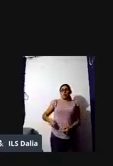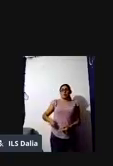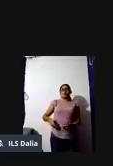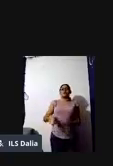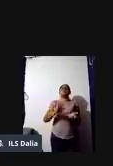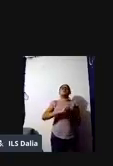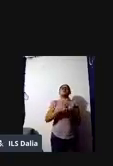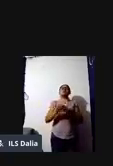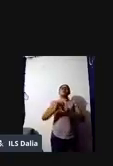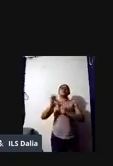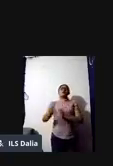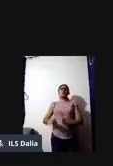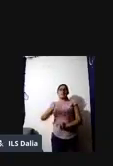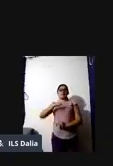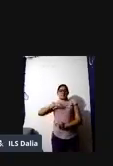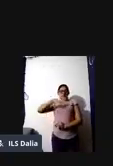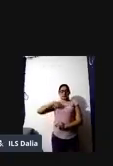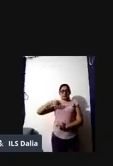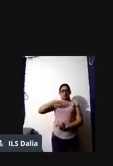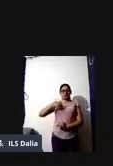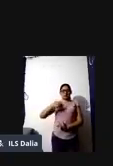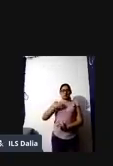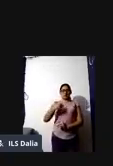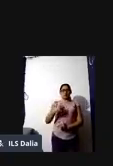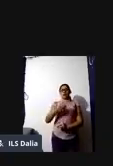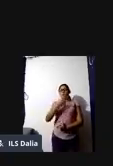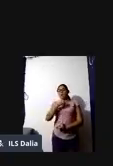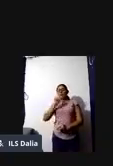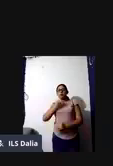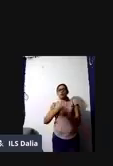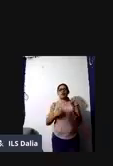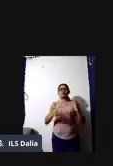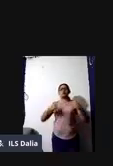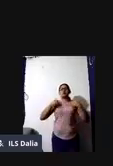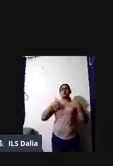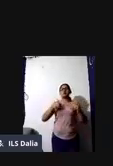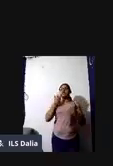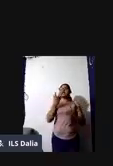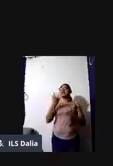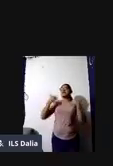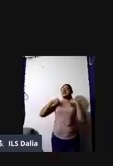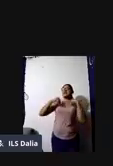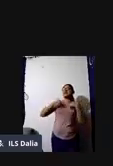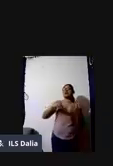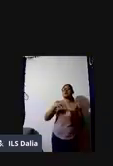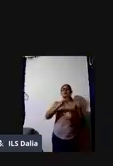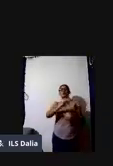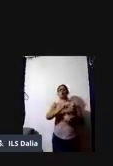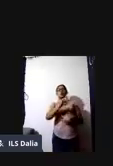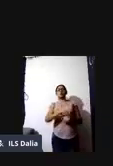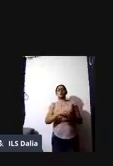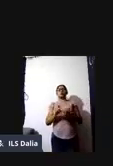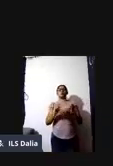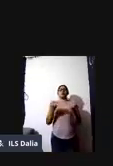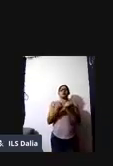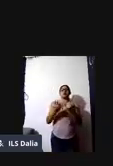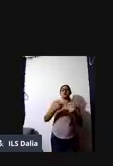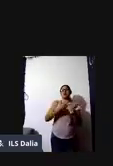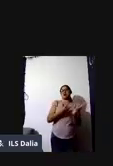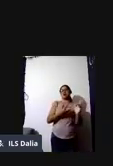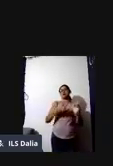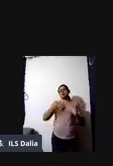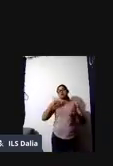hijos no se estén divirtiendo, que mis adolescentes estén siendo irritables o estén en una actitud de irritabilidad, que